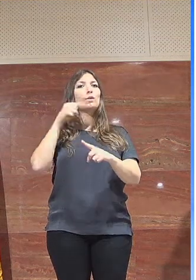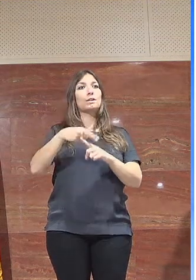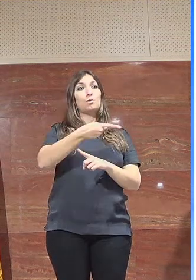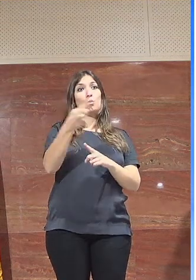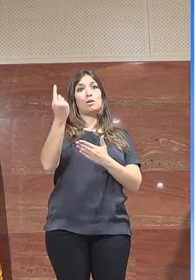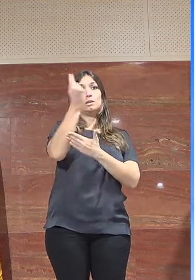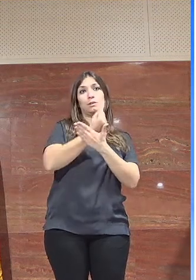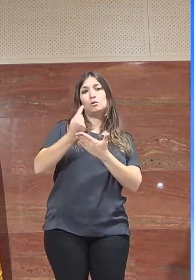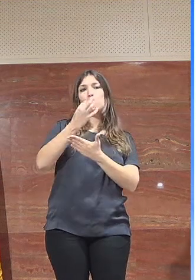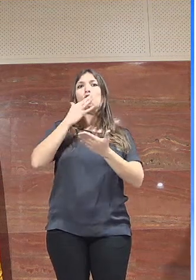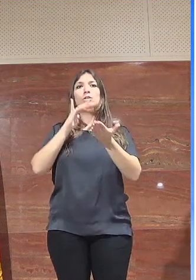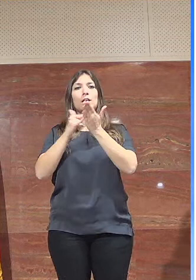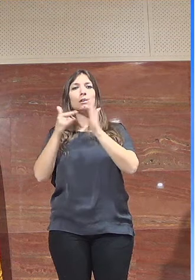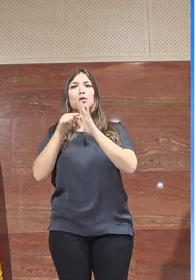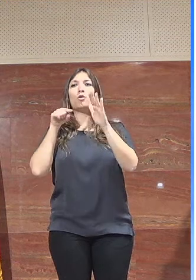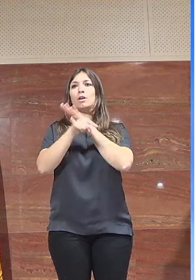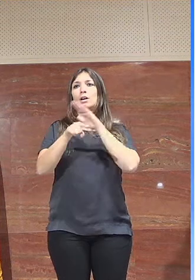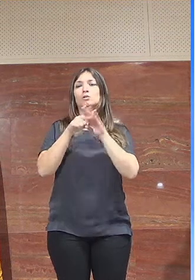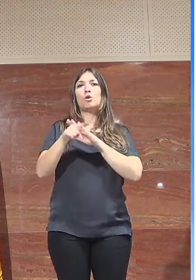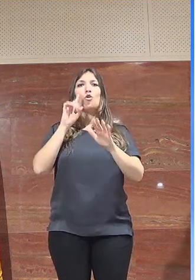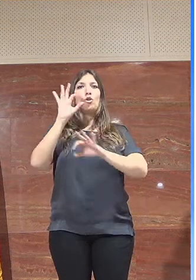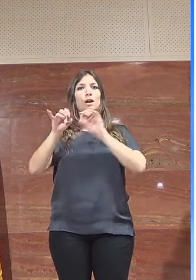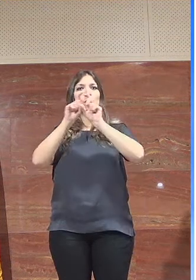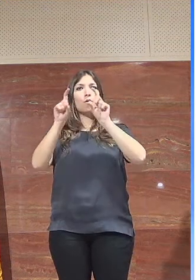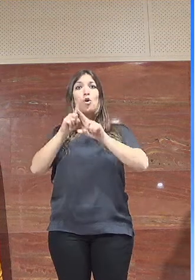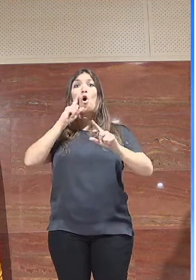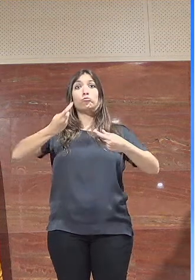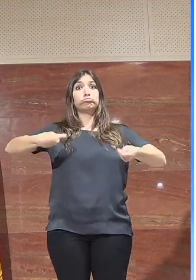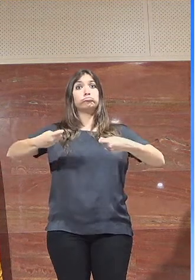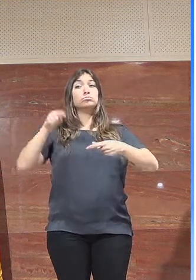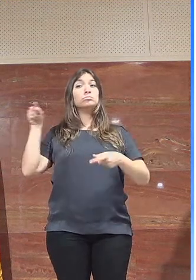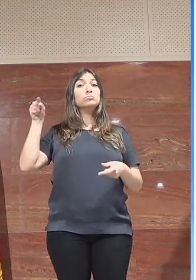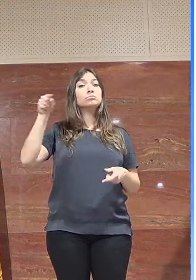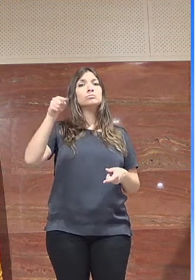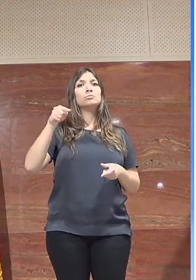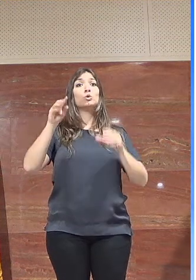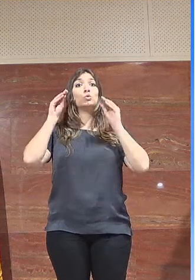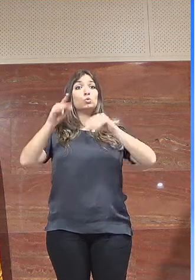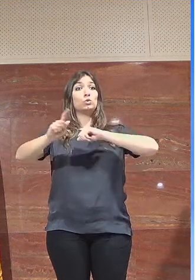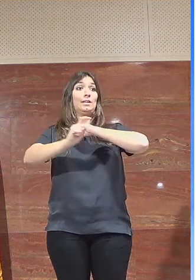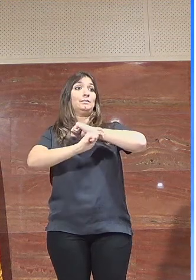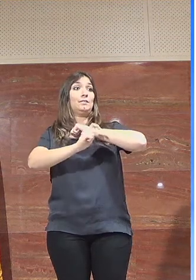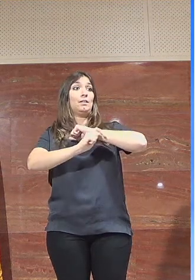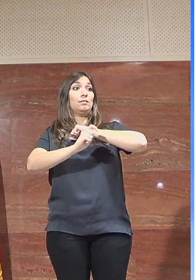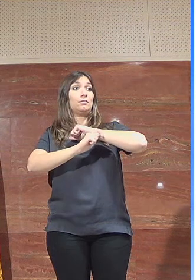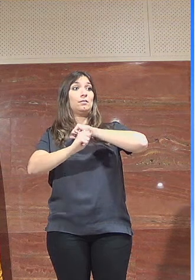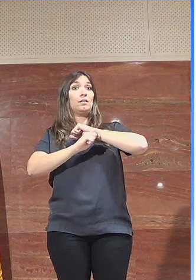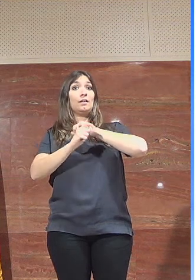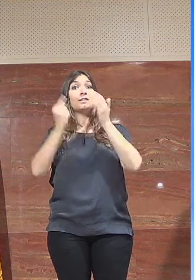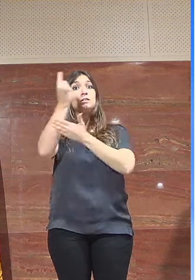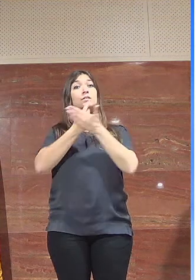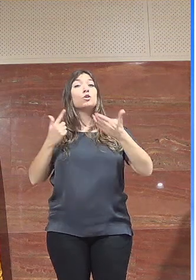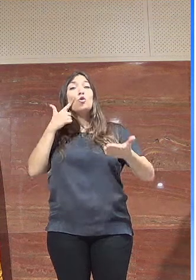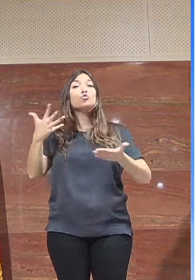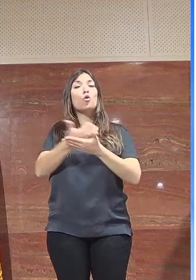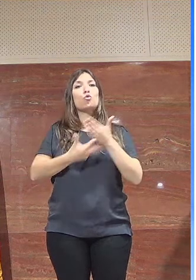diseñadores, los técnicos, los gestores, las organizaciones y los comerciantes incluyan en las estrategias diseño para